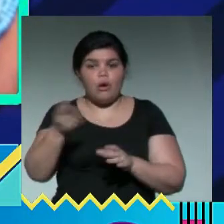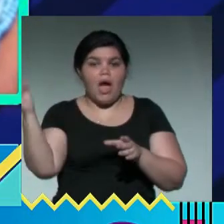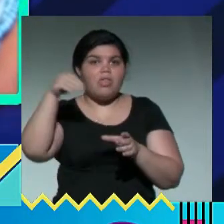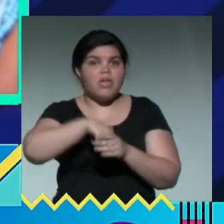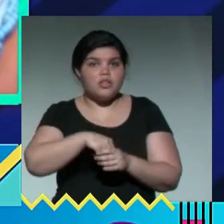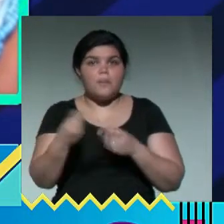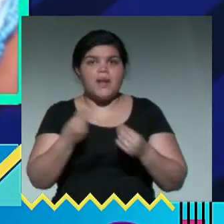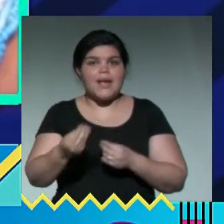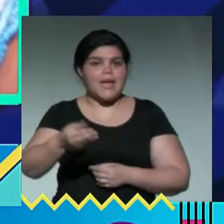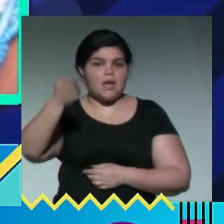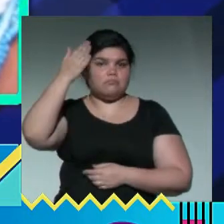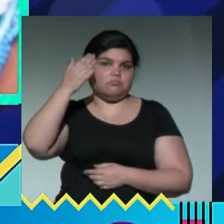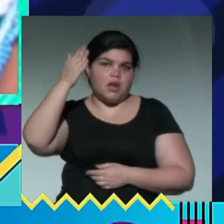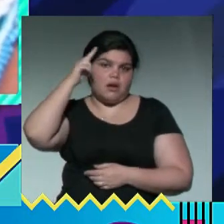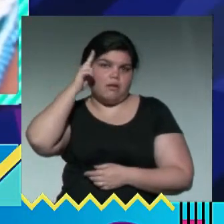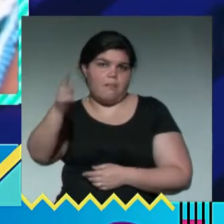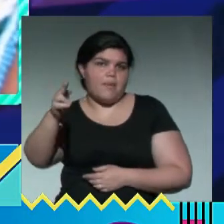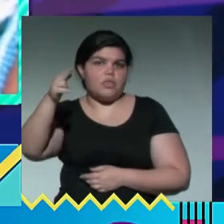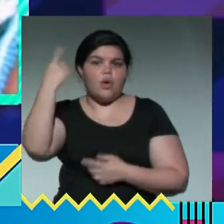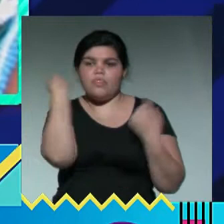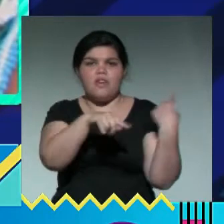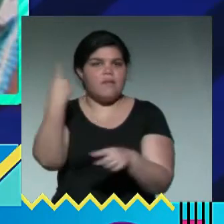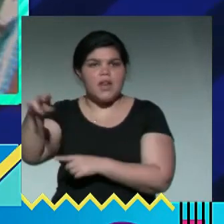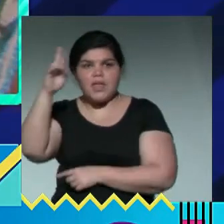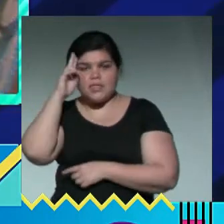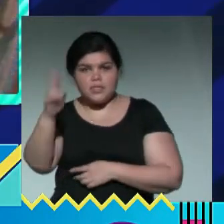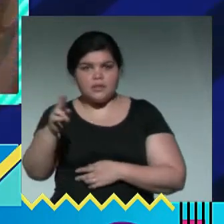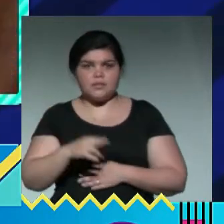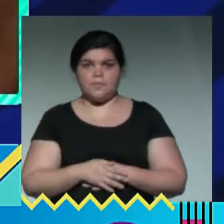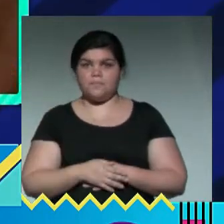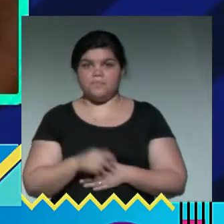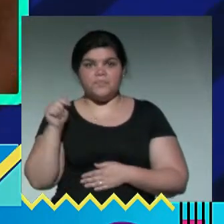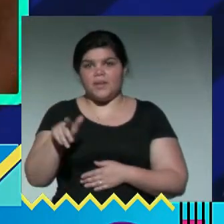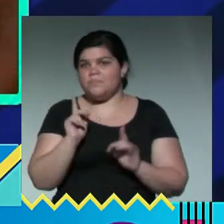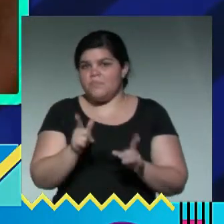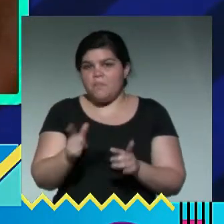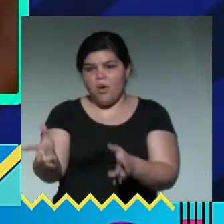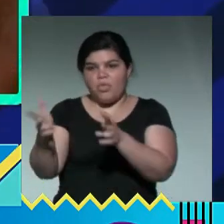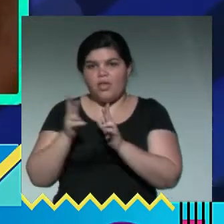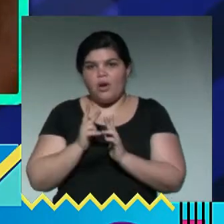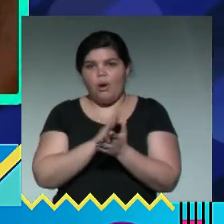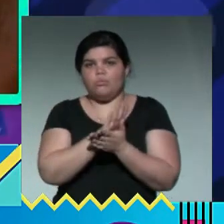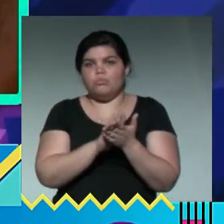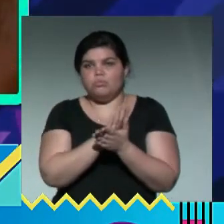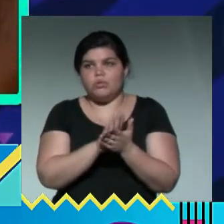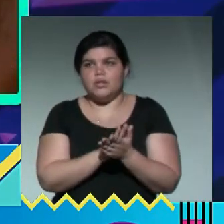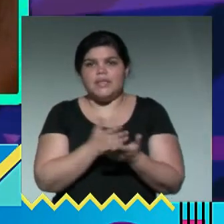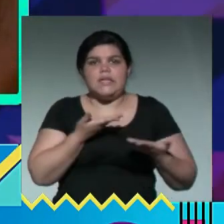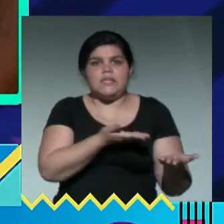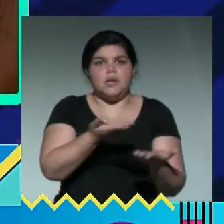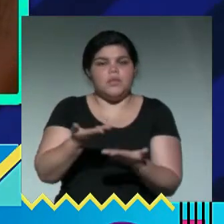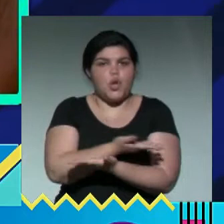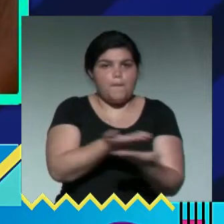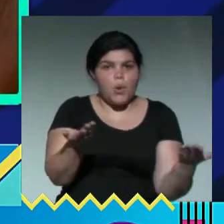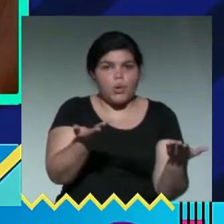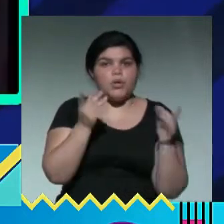no los desnaturalice, pero hay que resolver cuestiones tan básicas como dijo ella, desde los servicios públicos hasta las